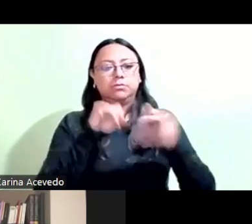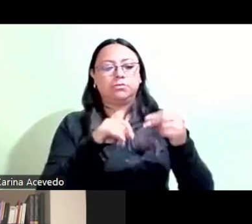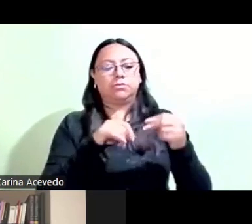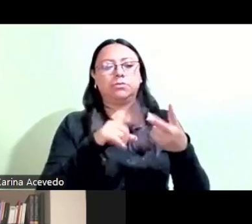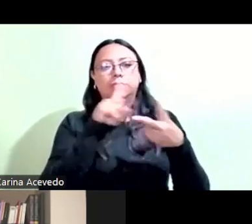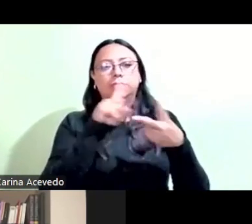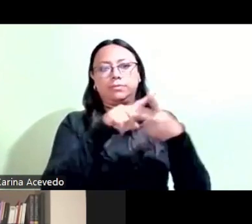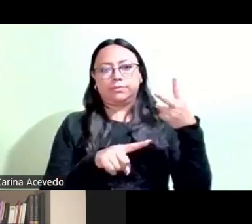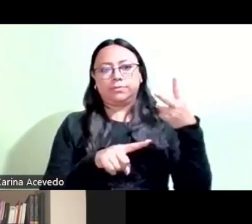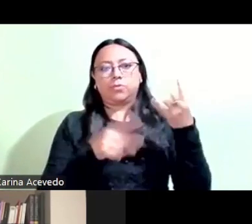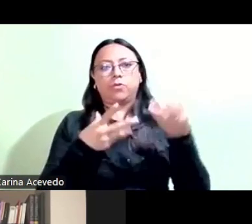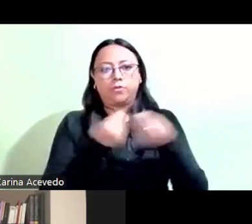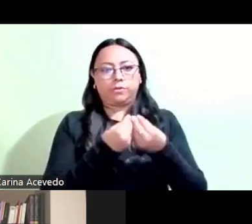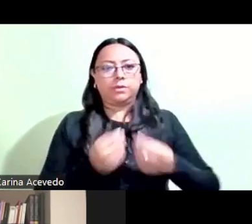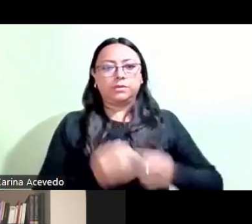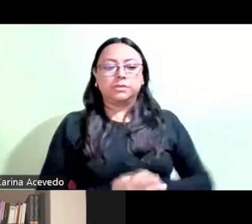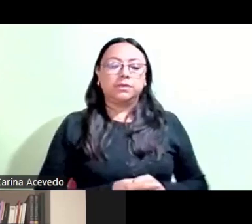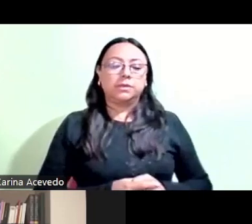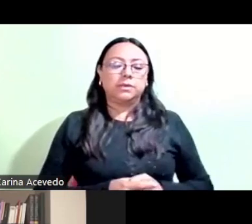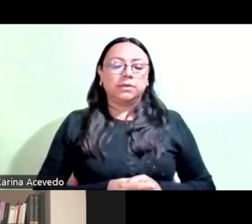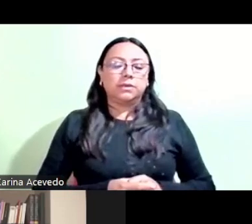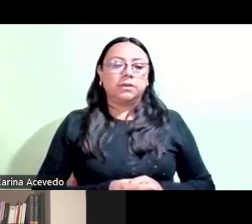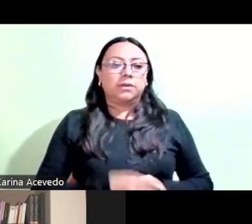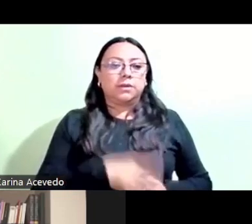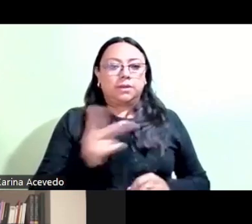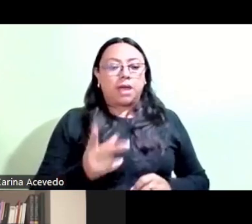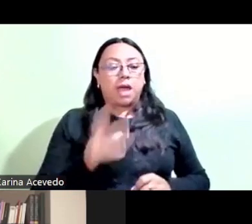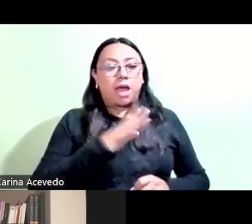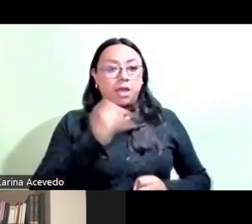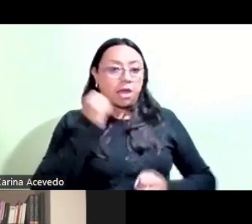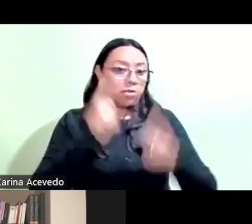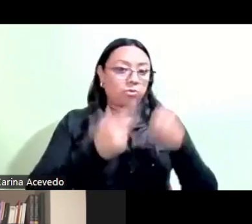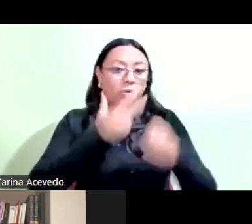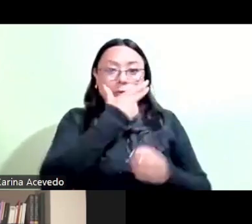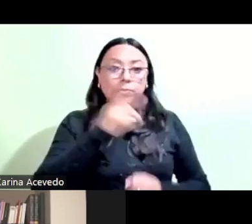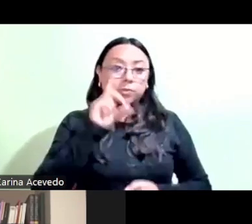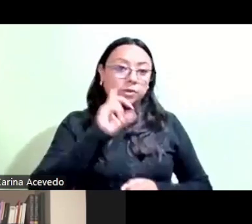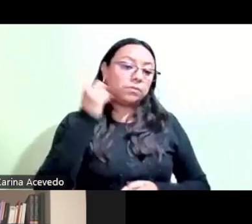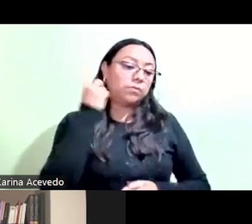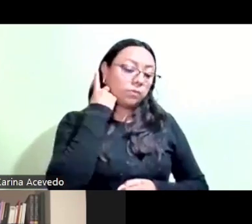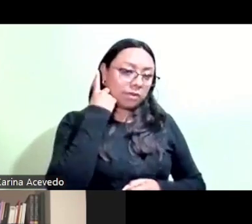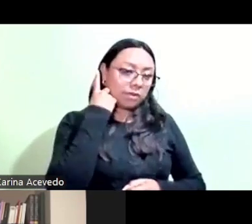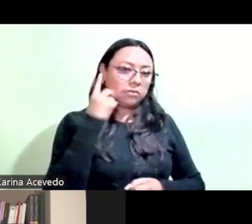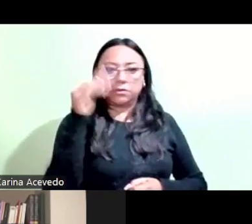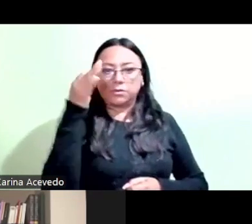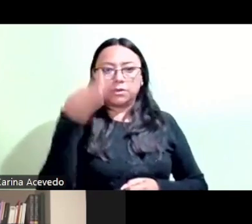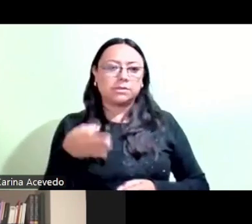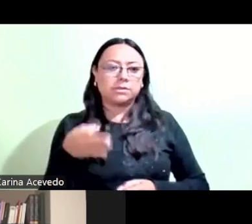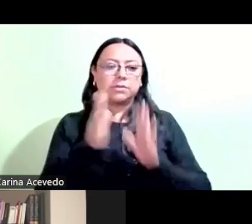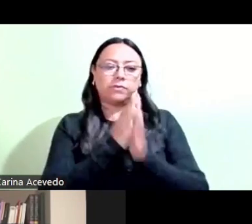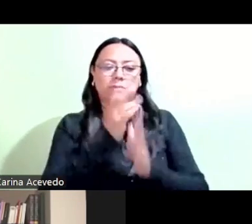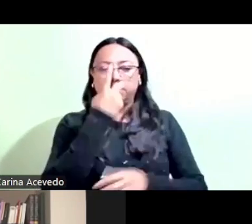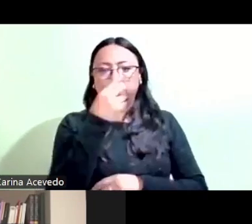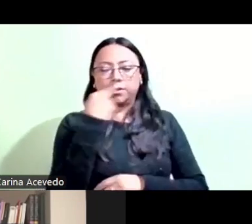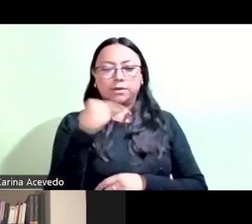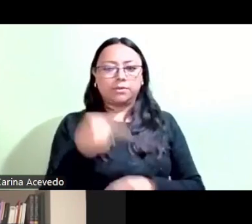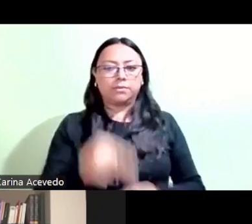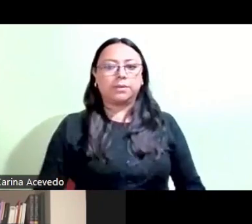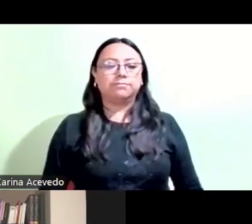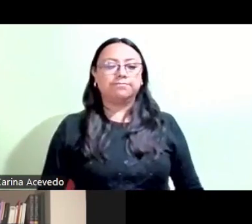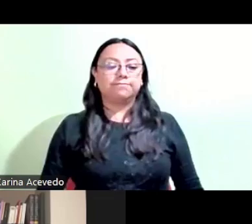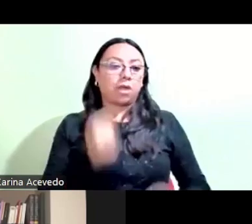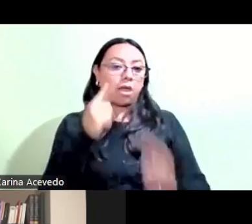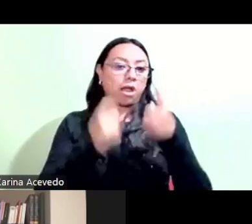acto. Si alguna o algún diputado está en contra, a favor de manifestarlo mencionando su nombre. No